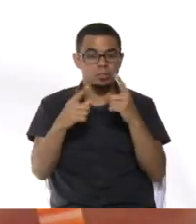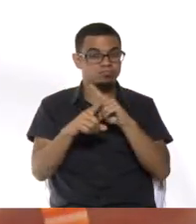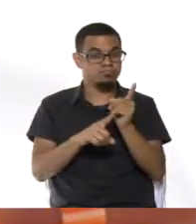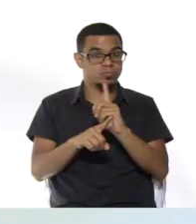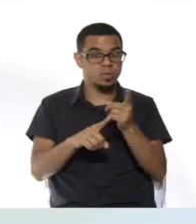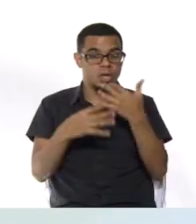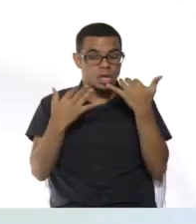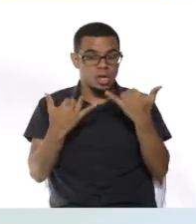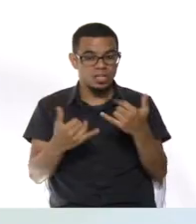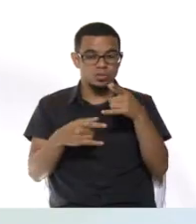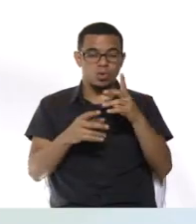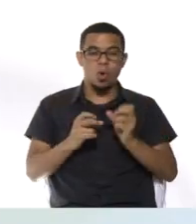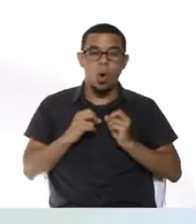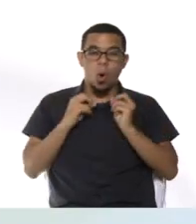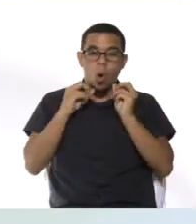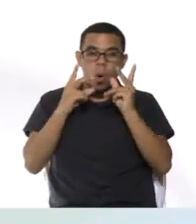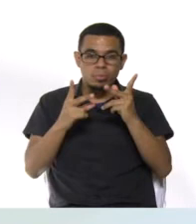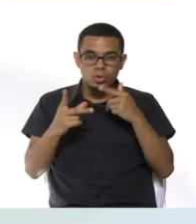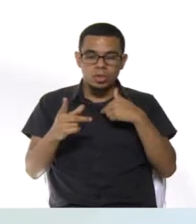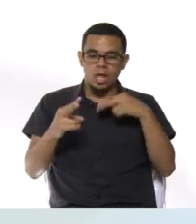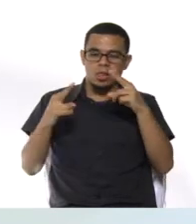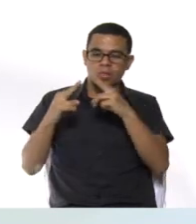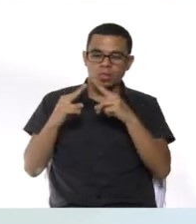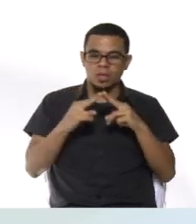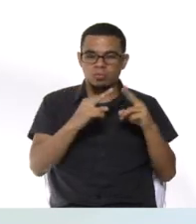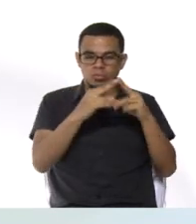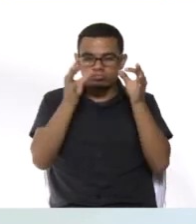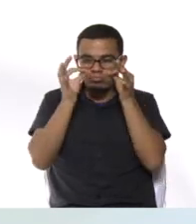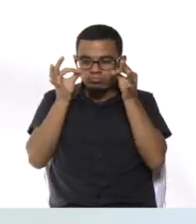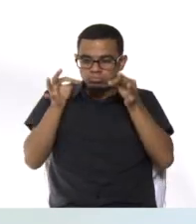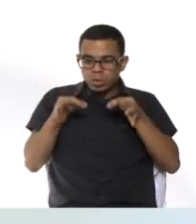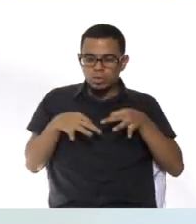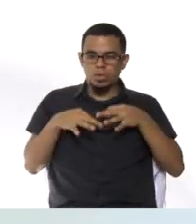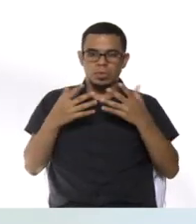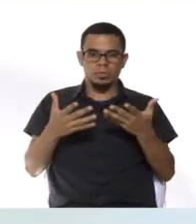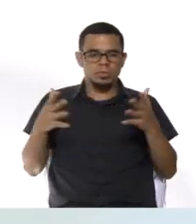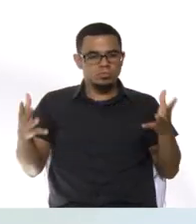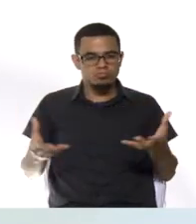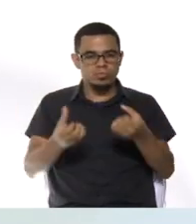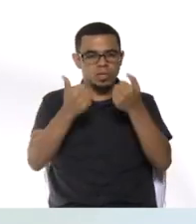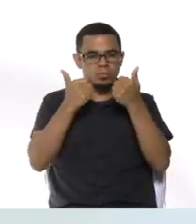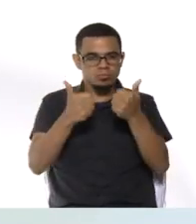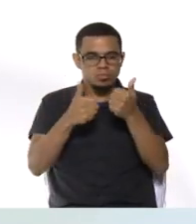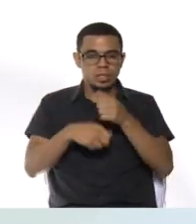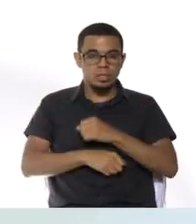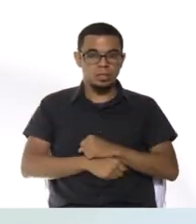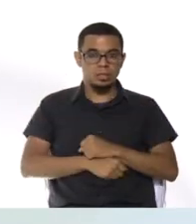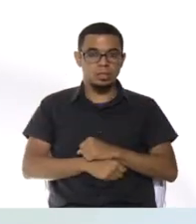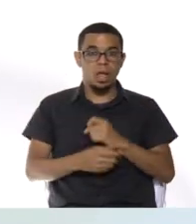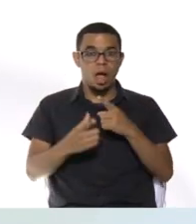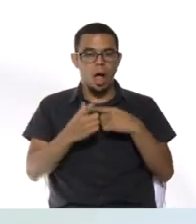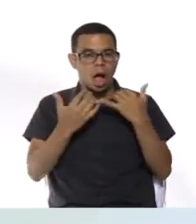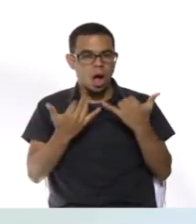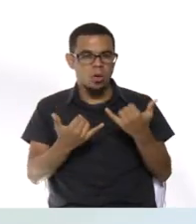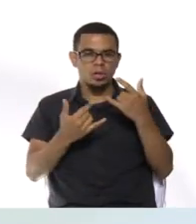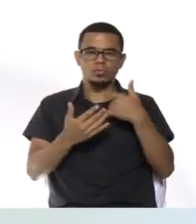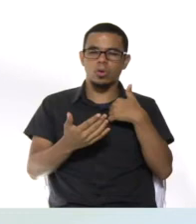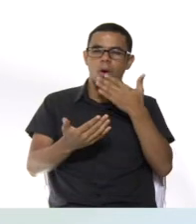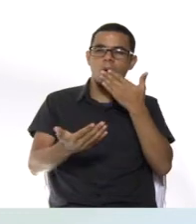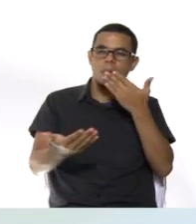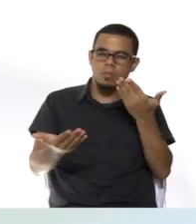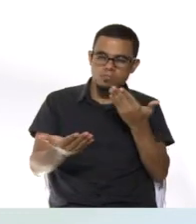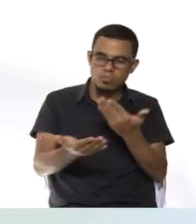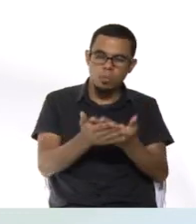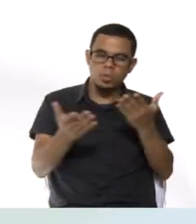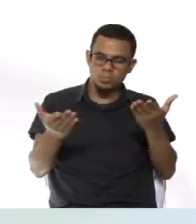pasar más tiempo juntos, y es algo que debemos rescatar y que no debemos perder nuevamente. Así que los invito a probar algunas de estas ideas